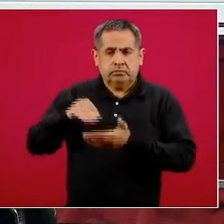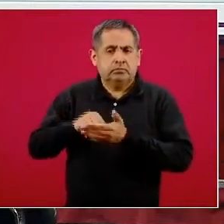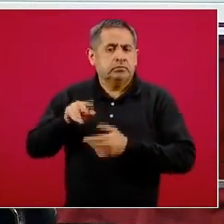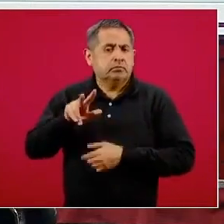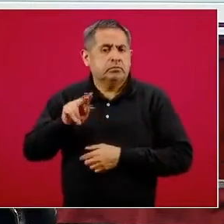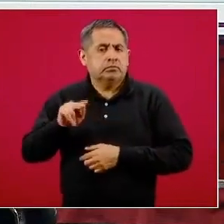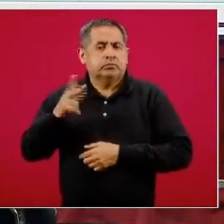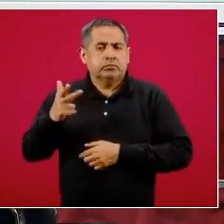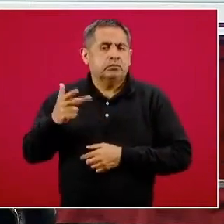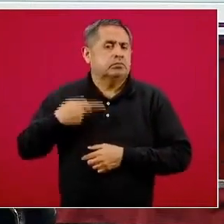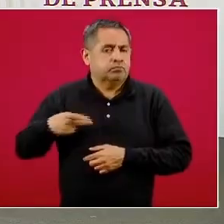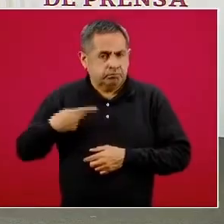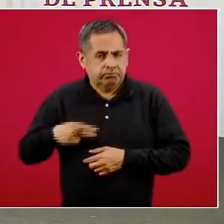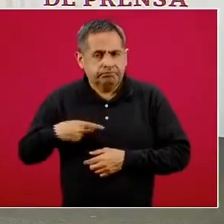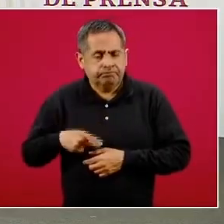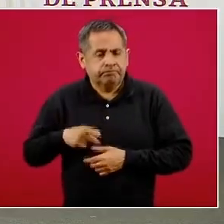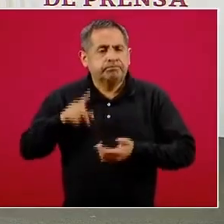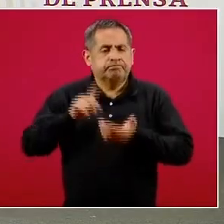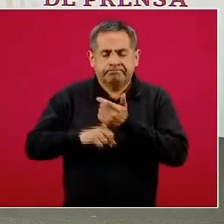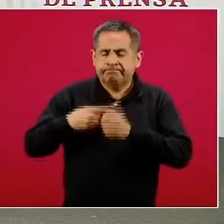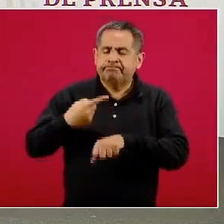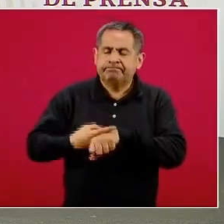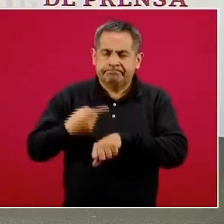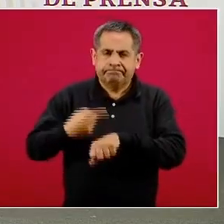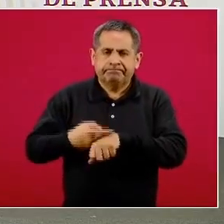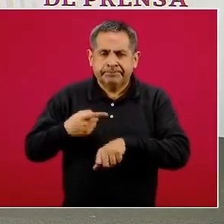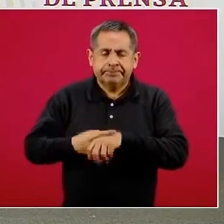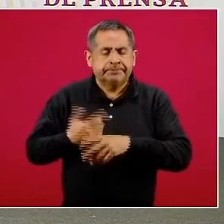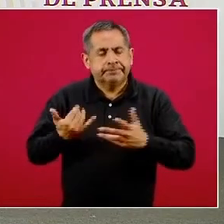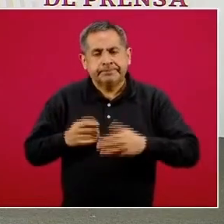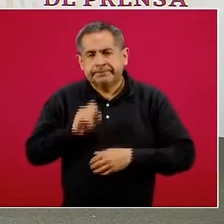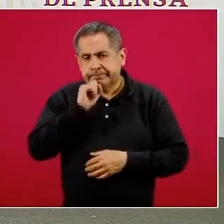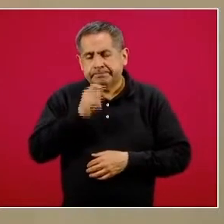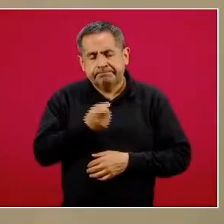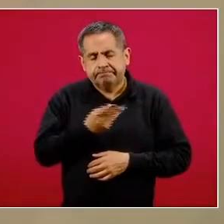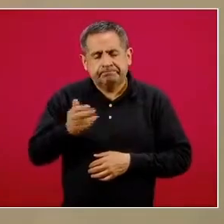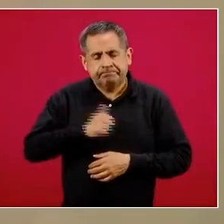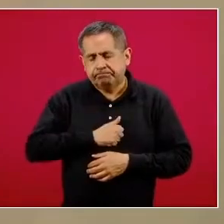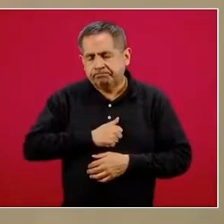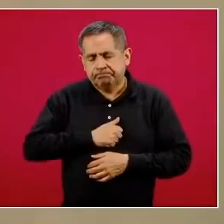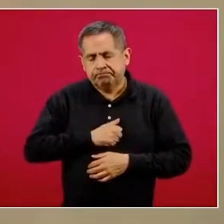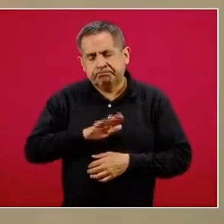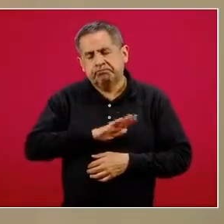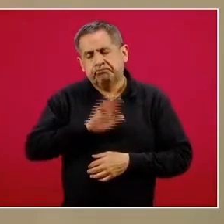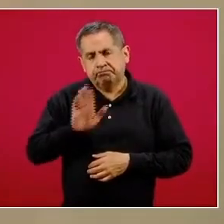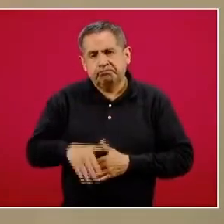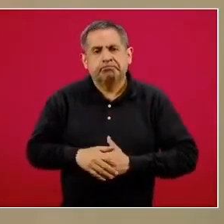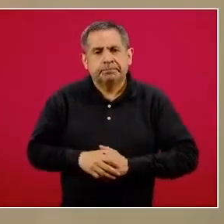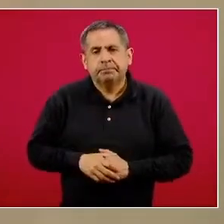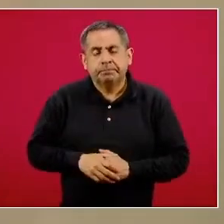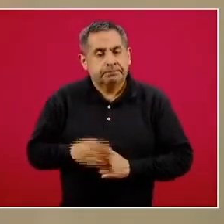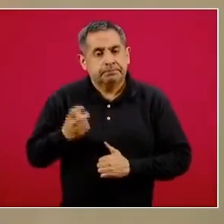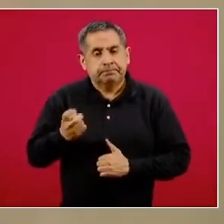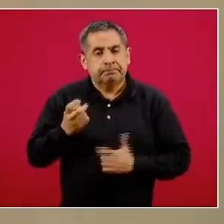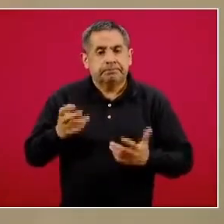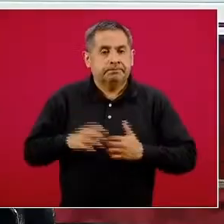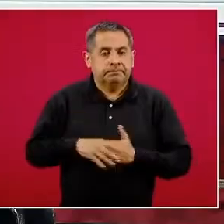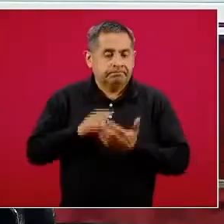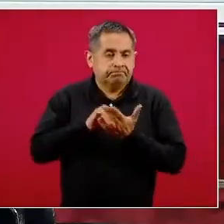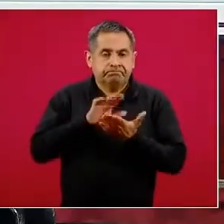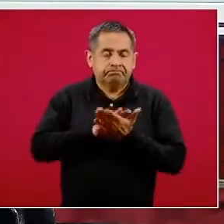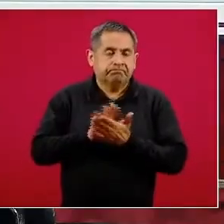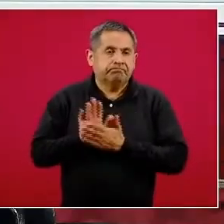79.088 personas han resultado positivas y lamentablemente han perdido la vida, y es lo que tenemos